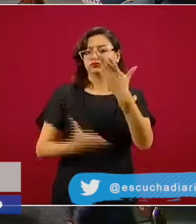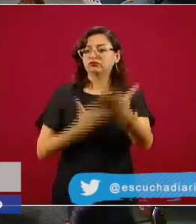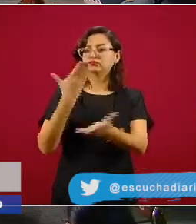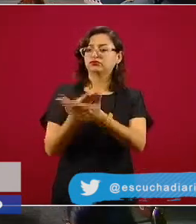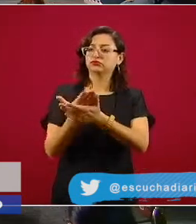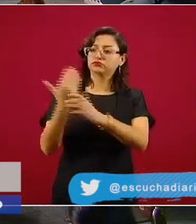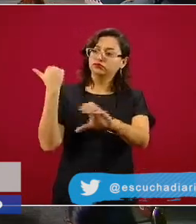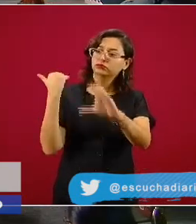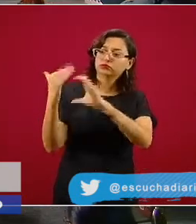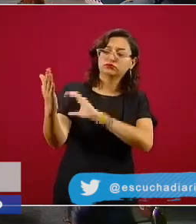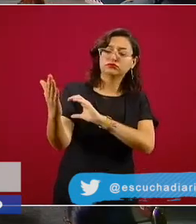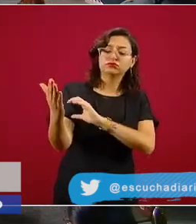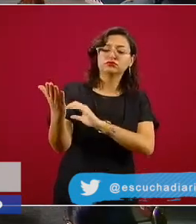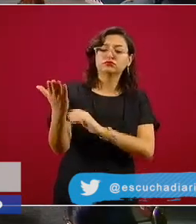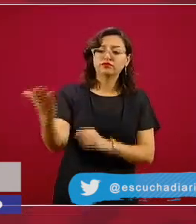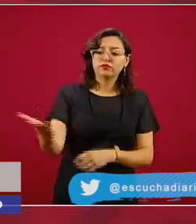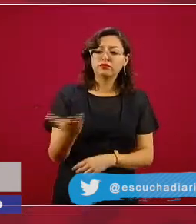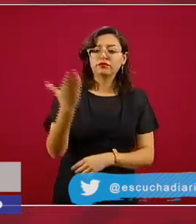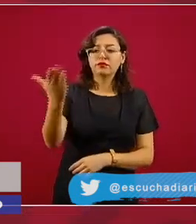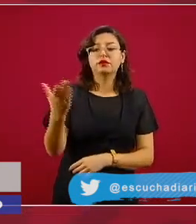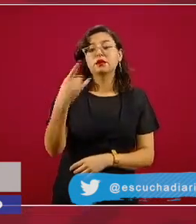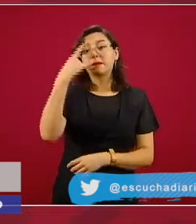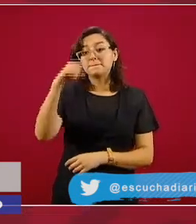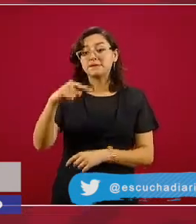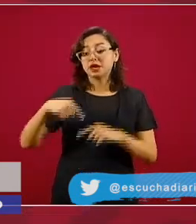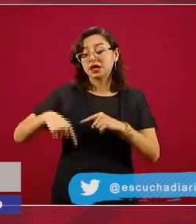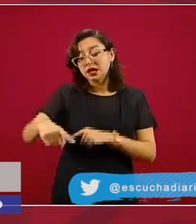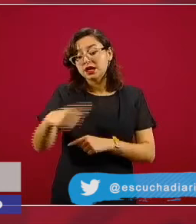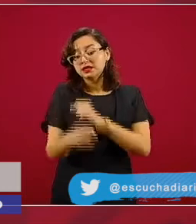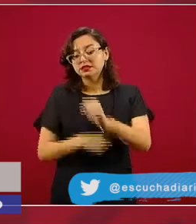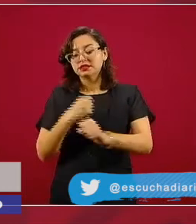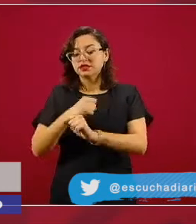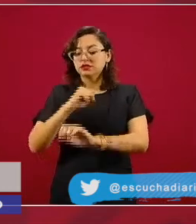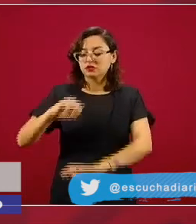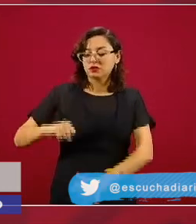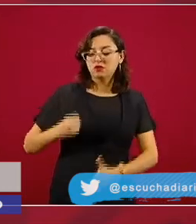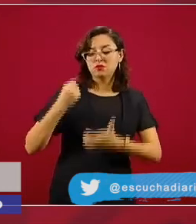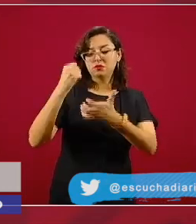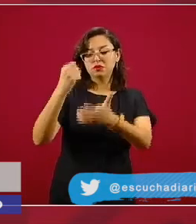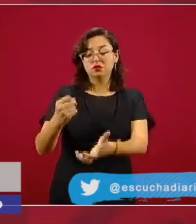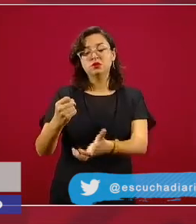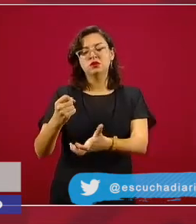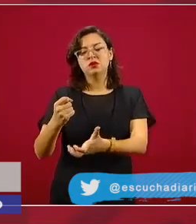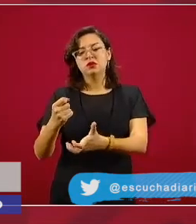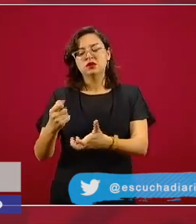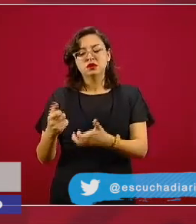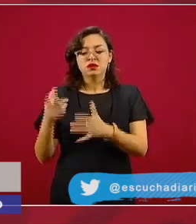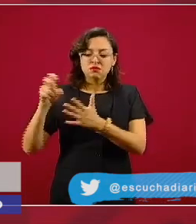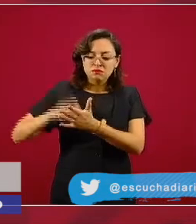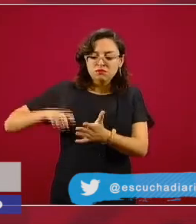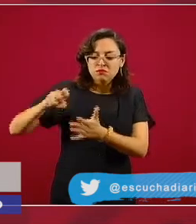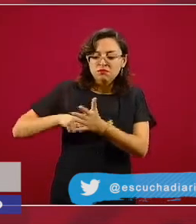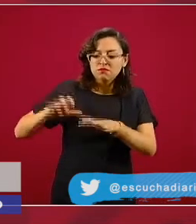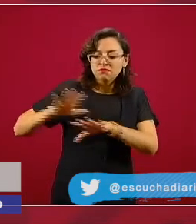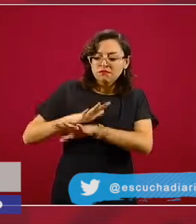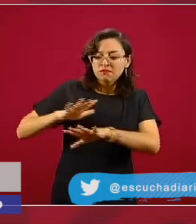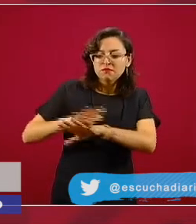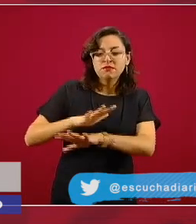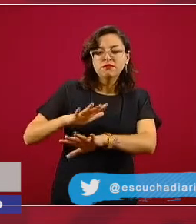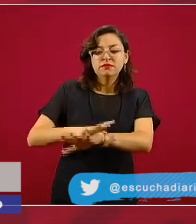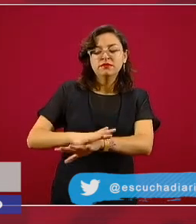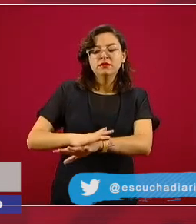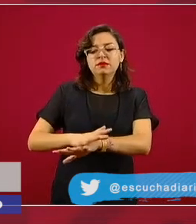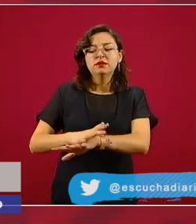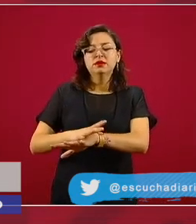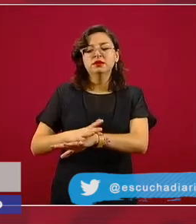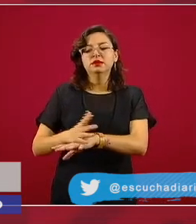se responsabilicen de estos adeudos que se consideran como actos de corrupción, se procederá legalmente. Reitera que no se tolera ni se